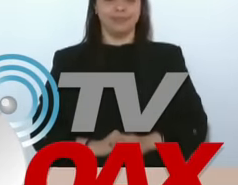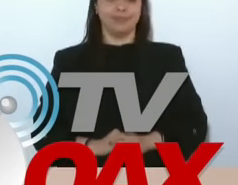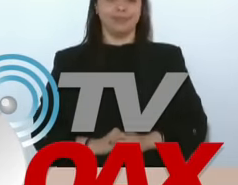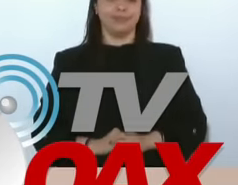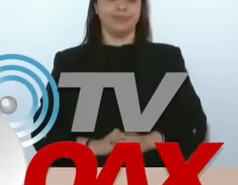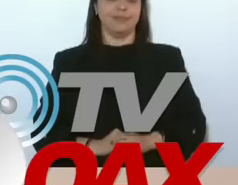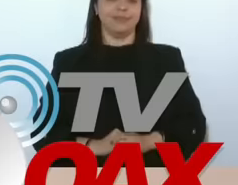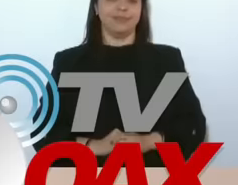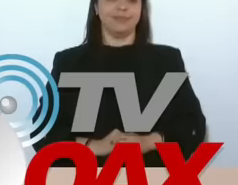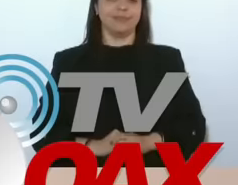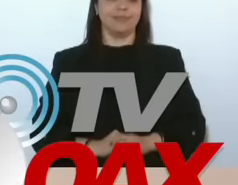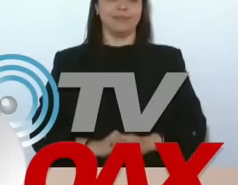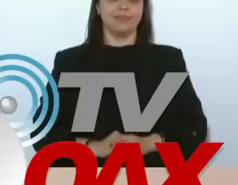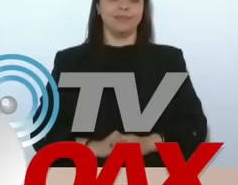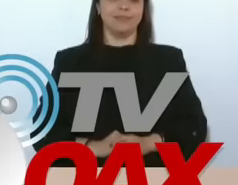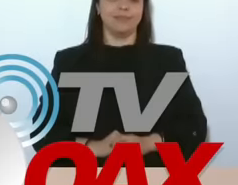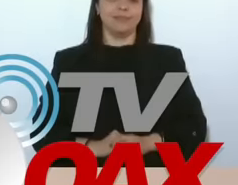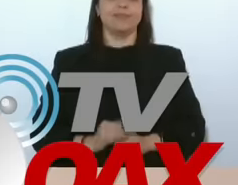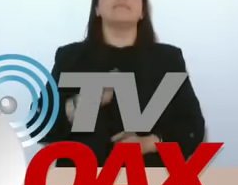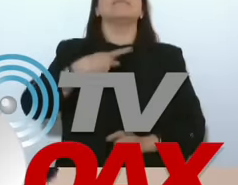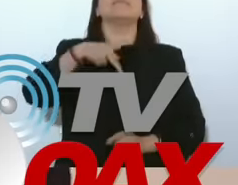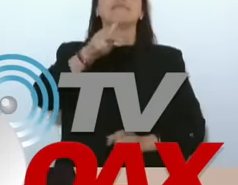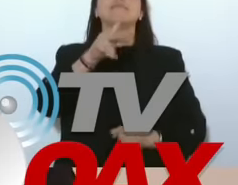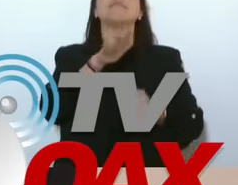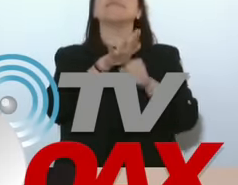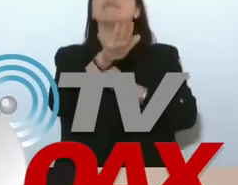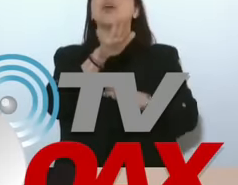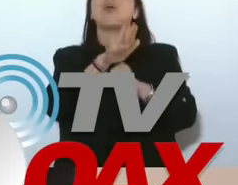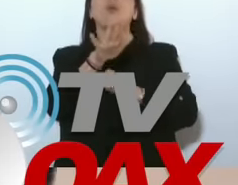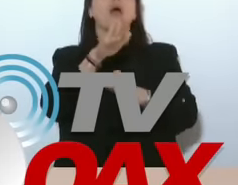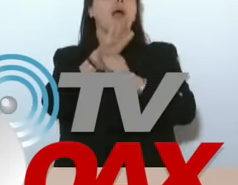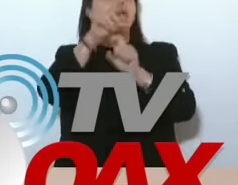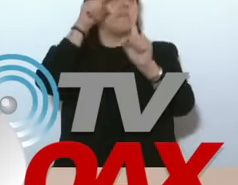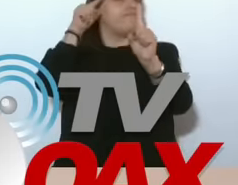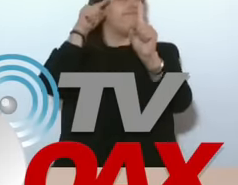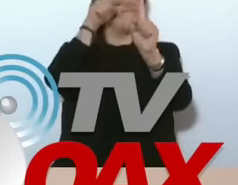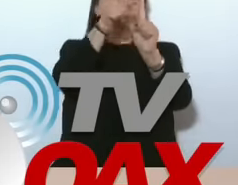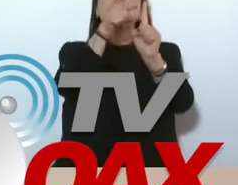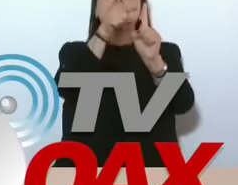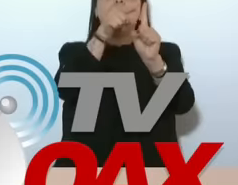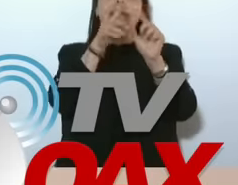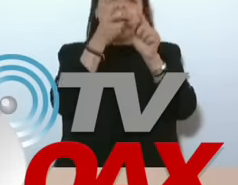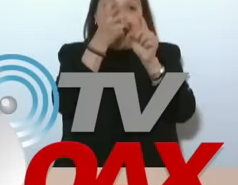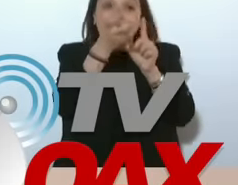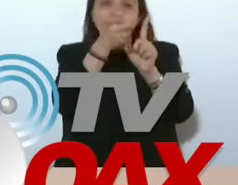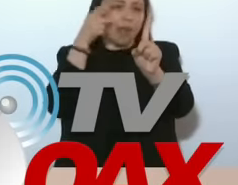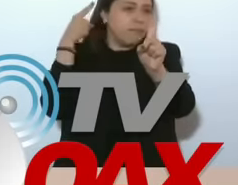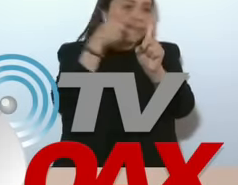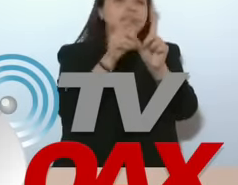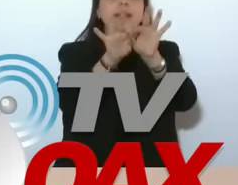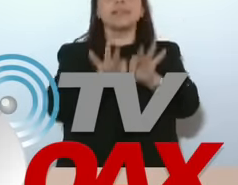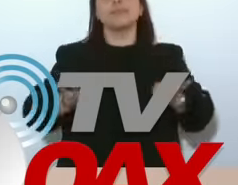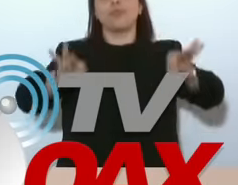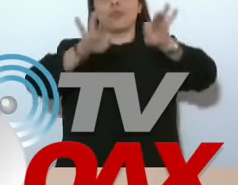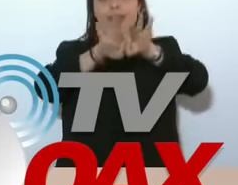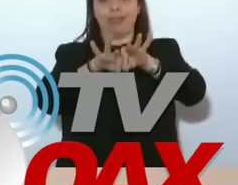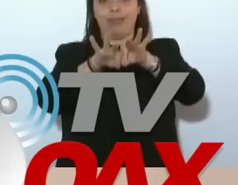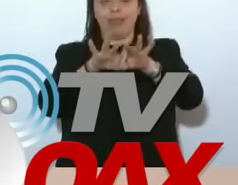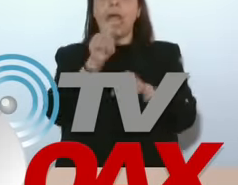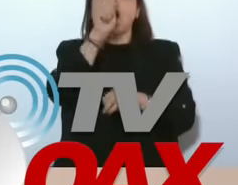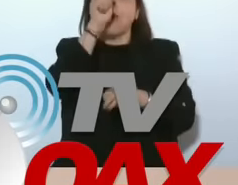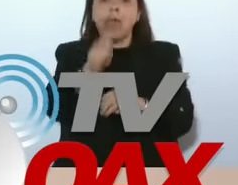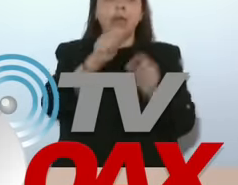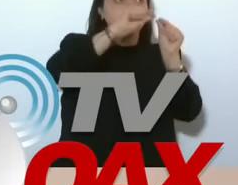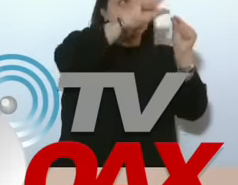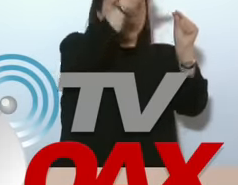el propósito es lo que debe de importarnos, el que a nadie en ningún